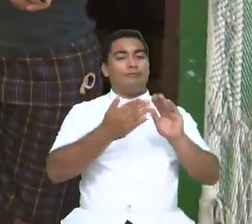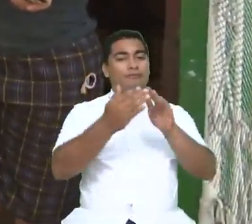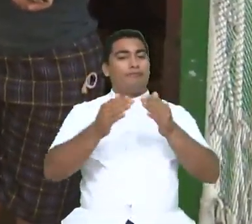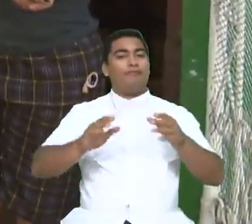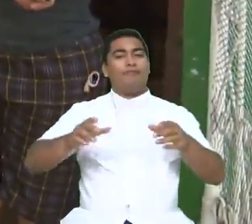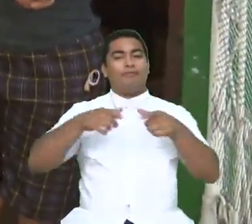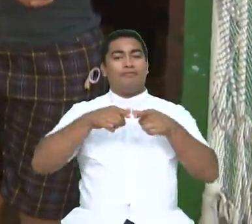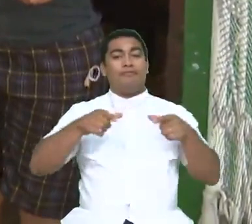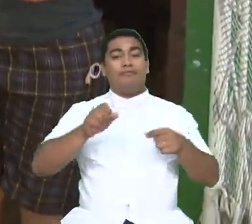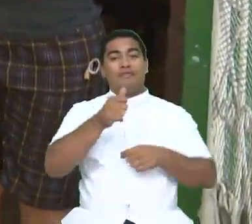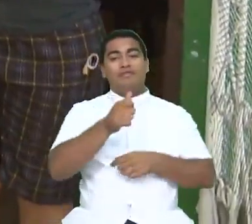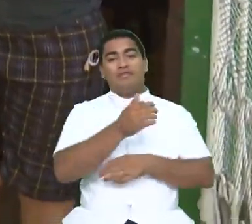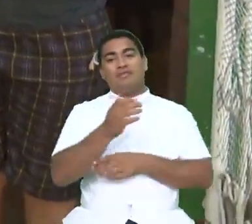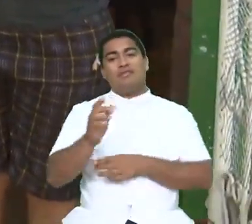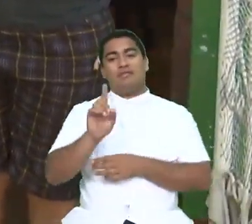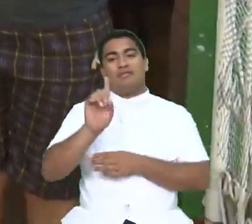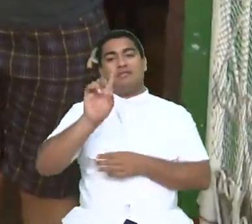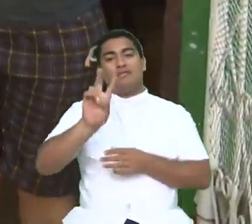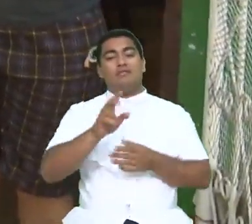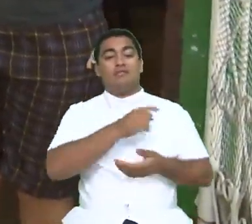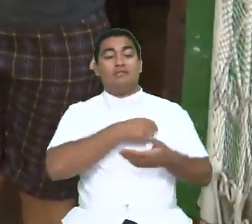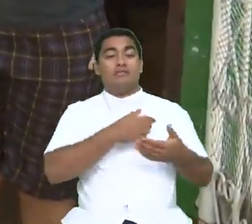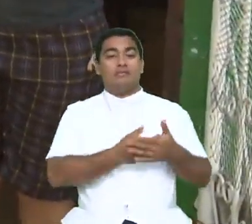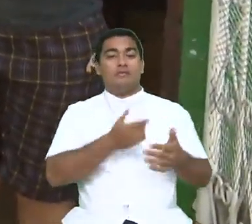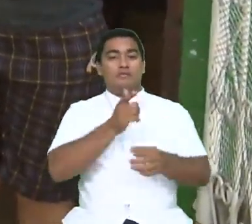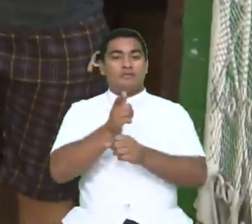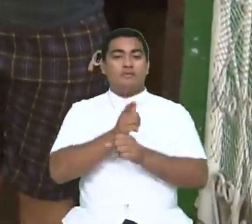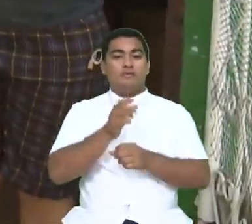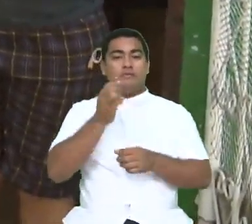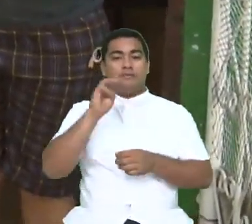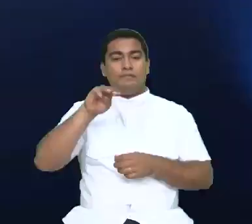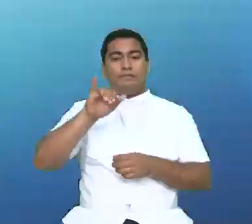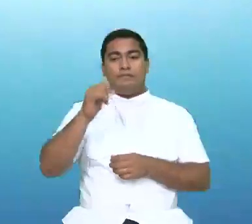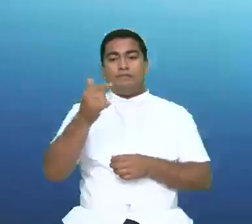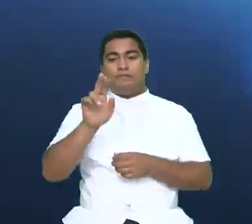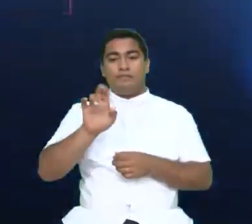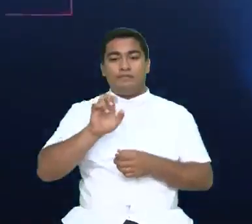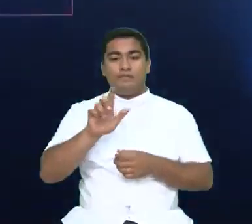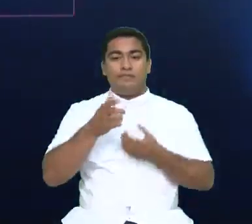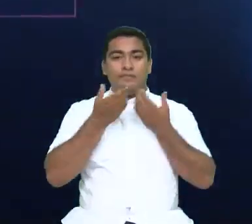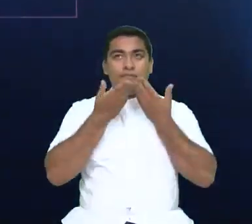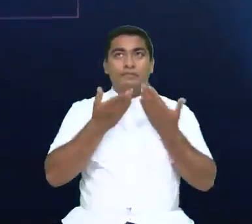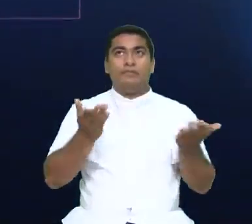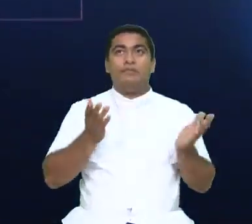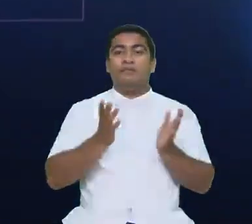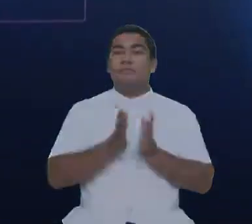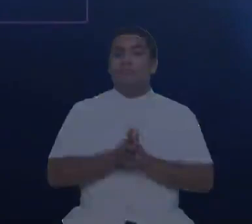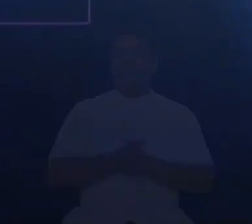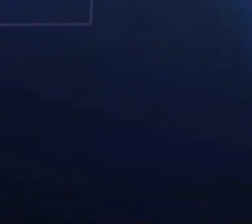6 y 12 de marzo. Para el canal parlamentario les informó Miguel Carranza Mena.